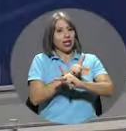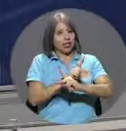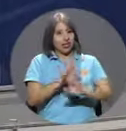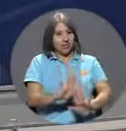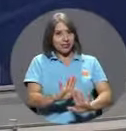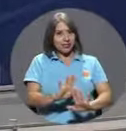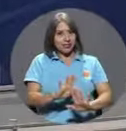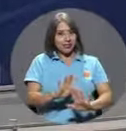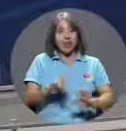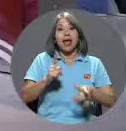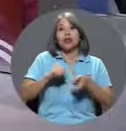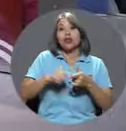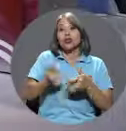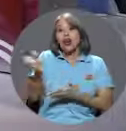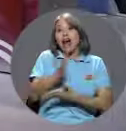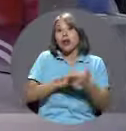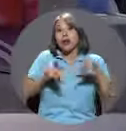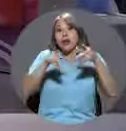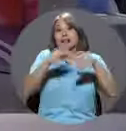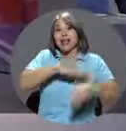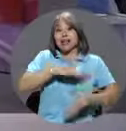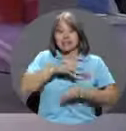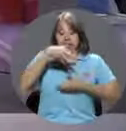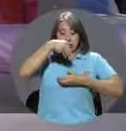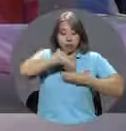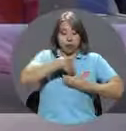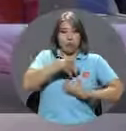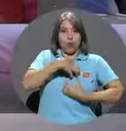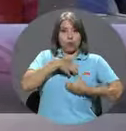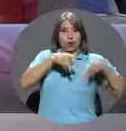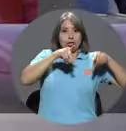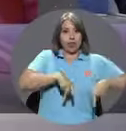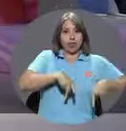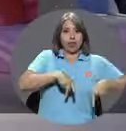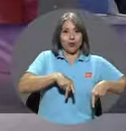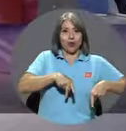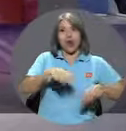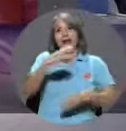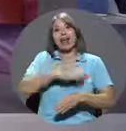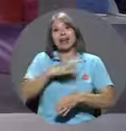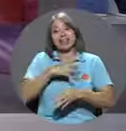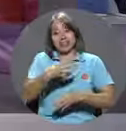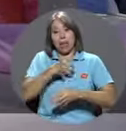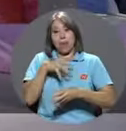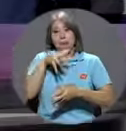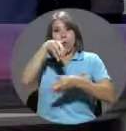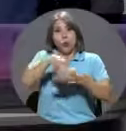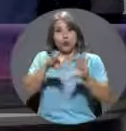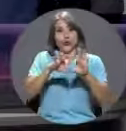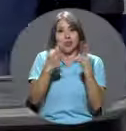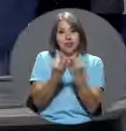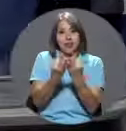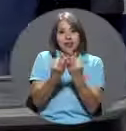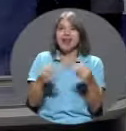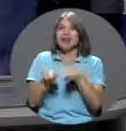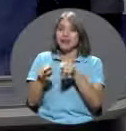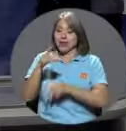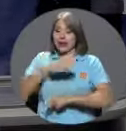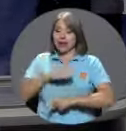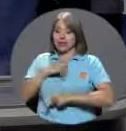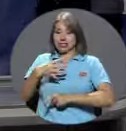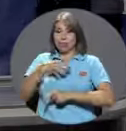Uh-huh. Sí, en ese contexto es interesante que el abordaje debe ir ligado a eso, ¿verdad? Que no solamente es una